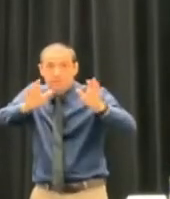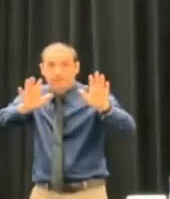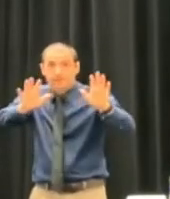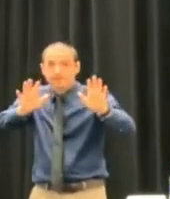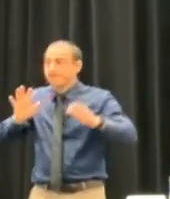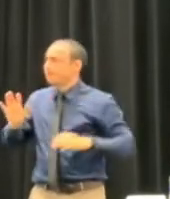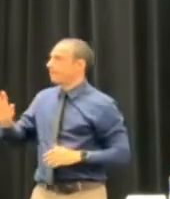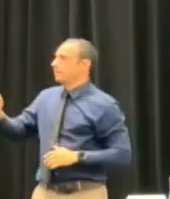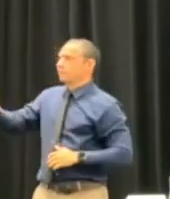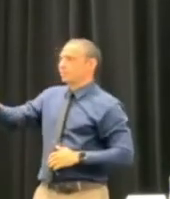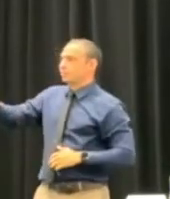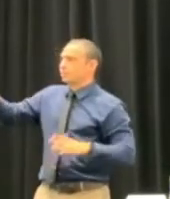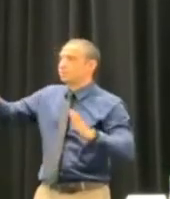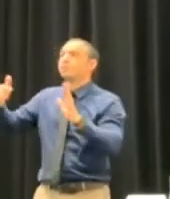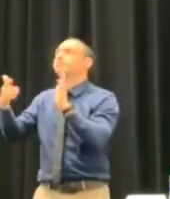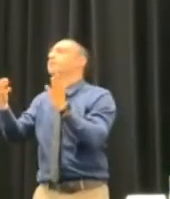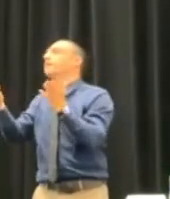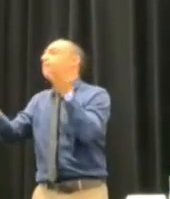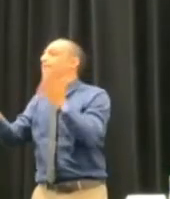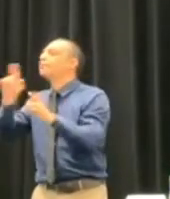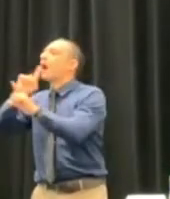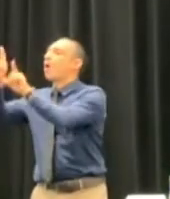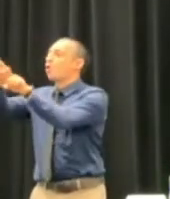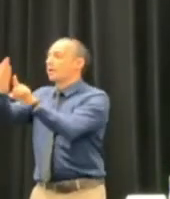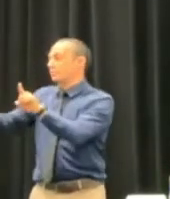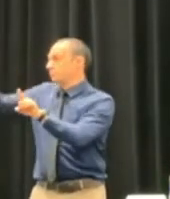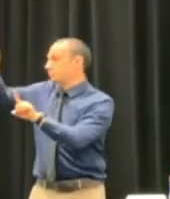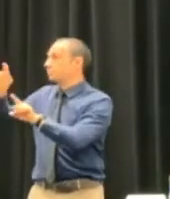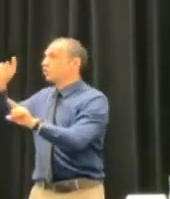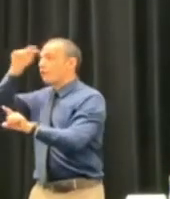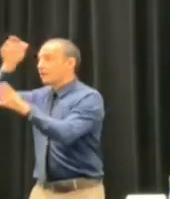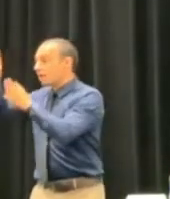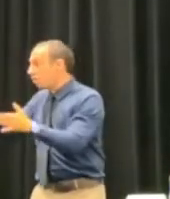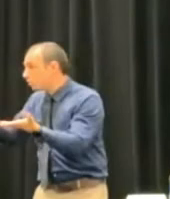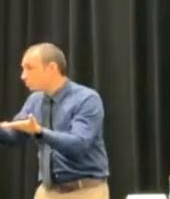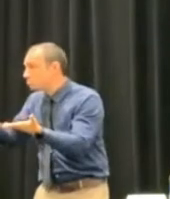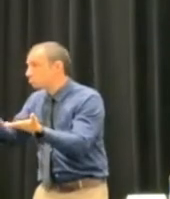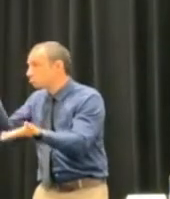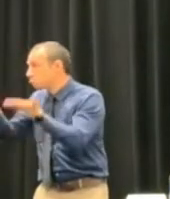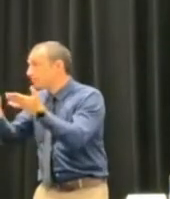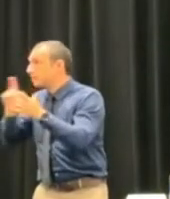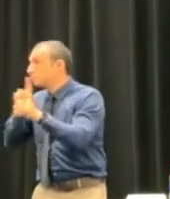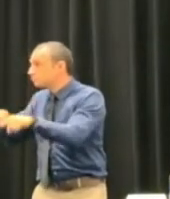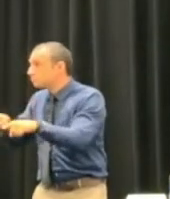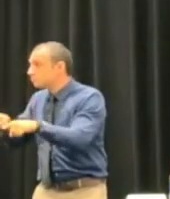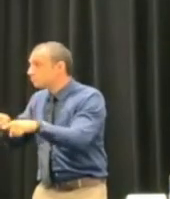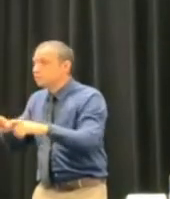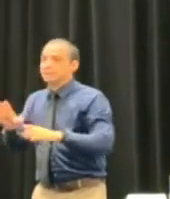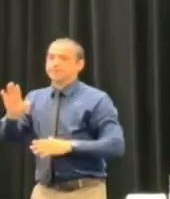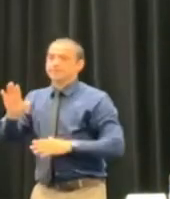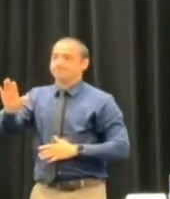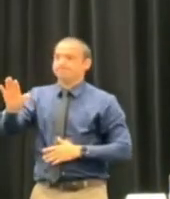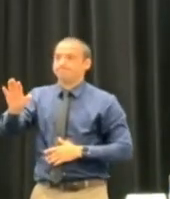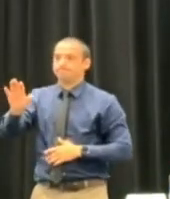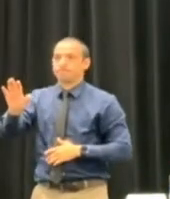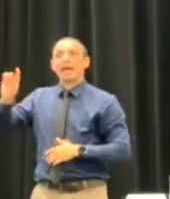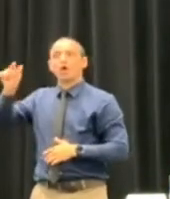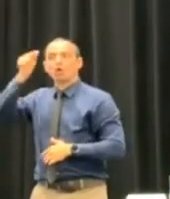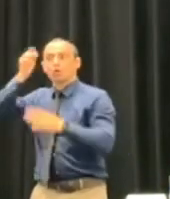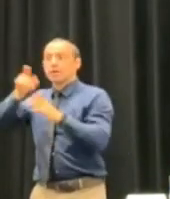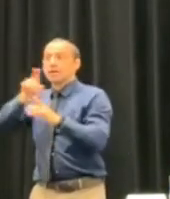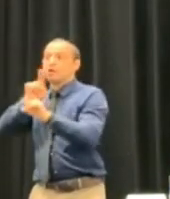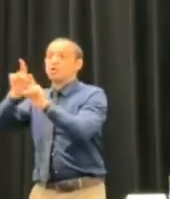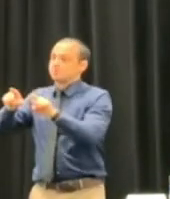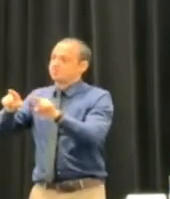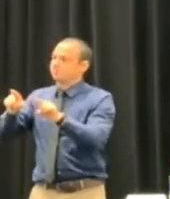también por orden ejecutiva se podría hacer de muchas no entiendo nada no lo adaptaremos por orden ejecutiva particularmente